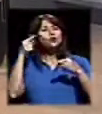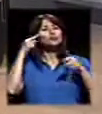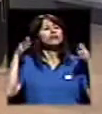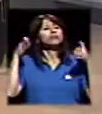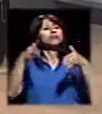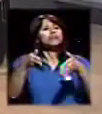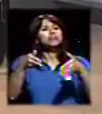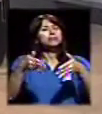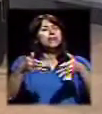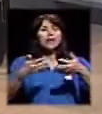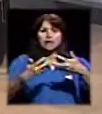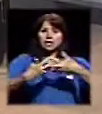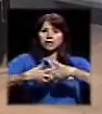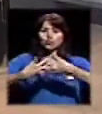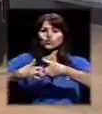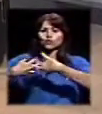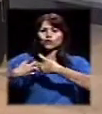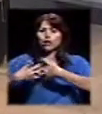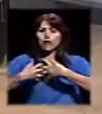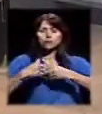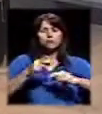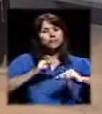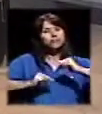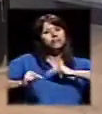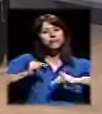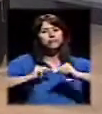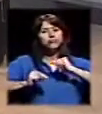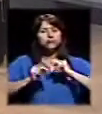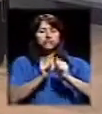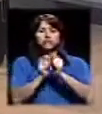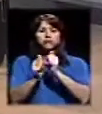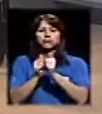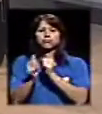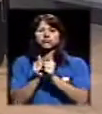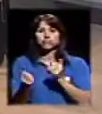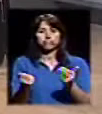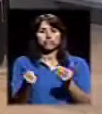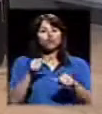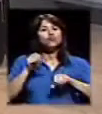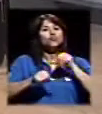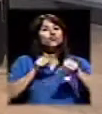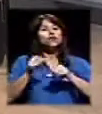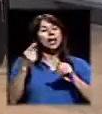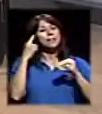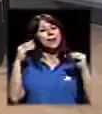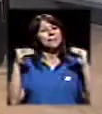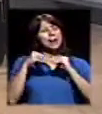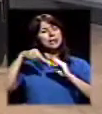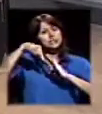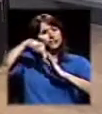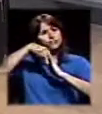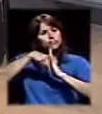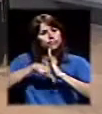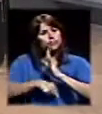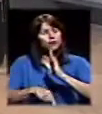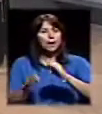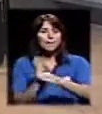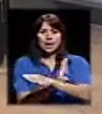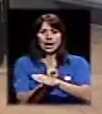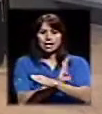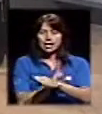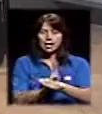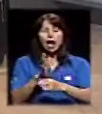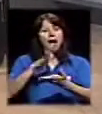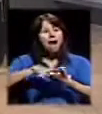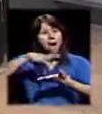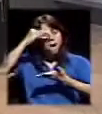competitiva, de luchar por una mayor profundidad bancaria, por una mayor alfabetización